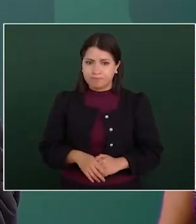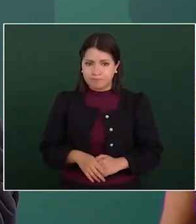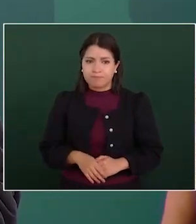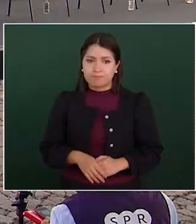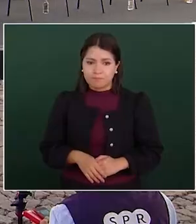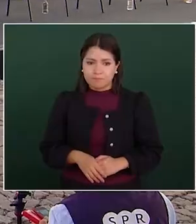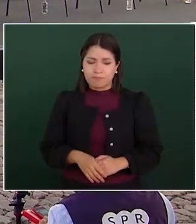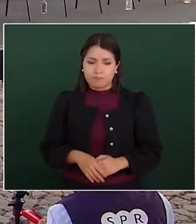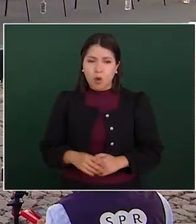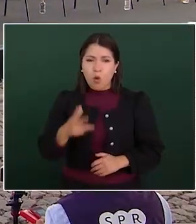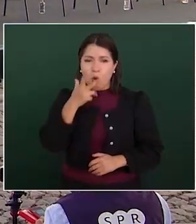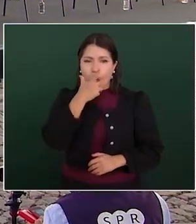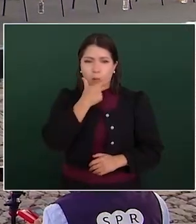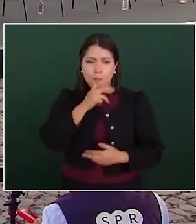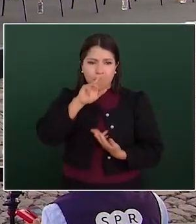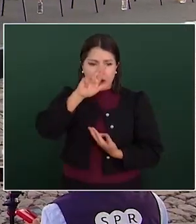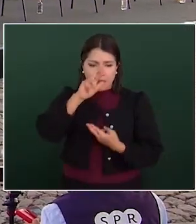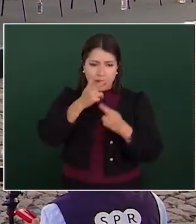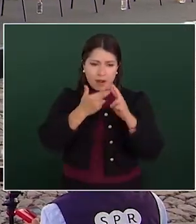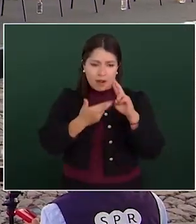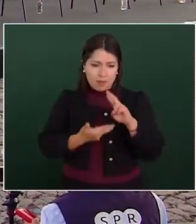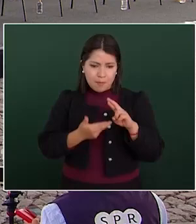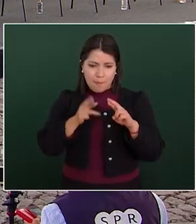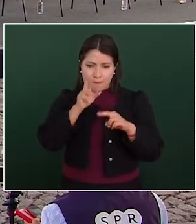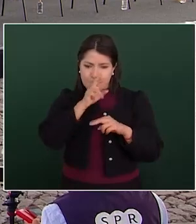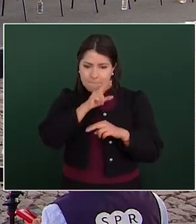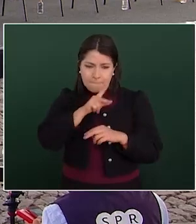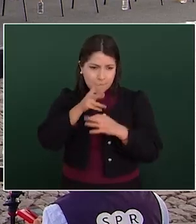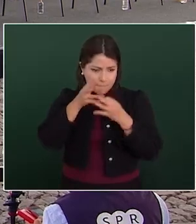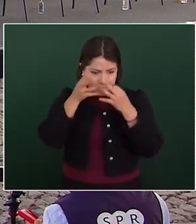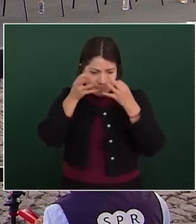el revolucionario más íntegro.